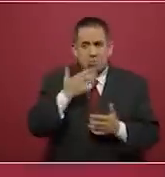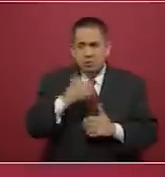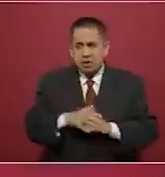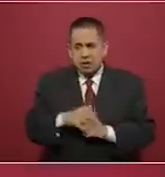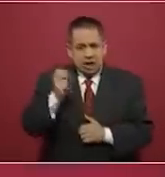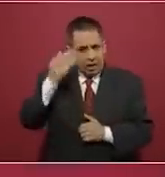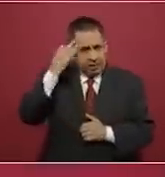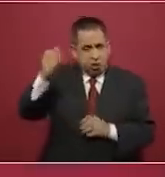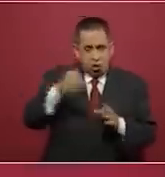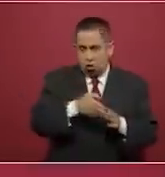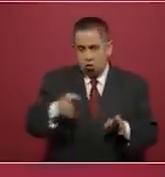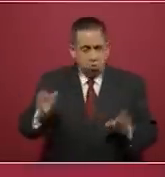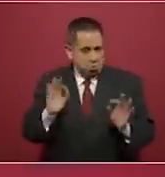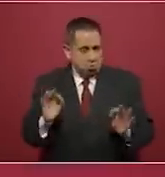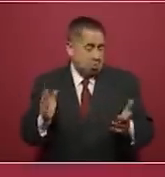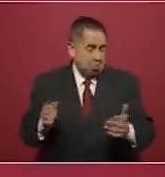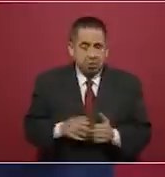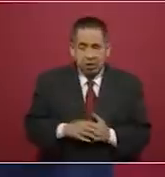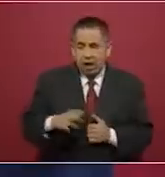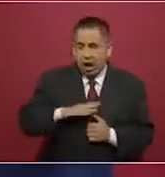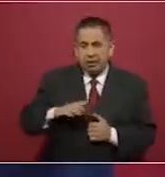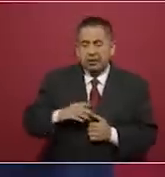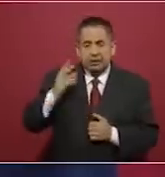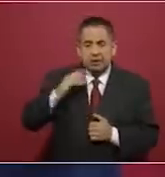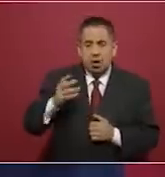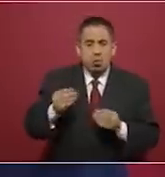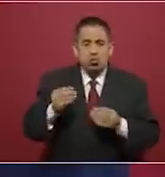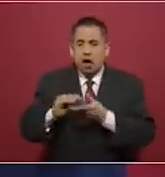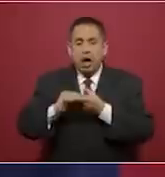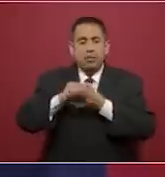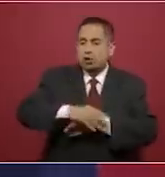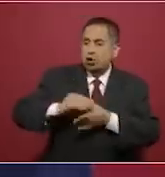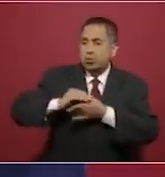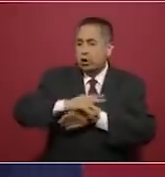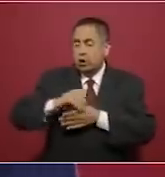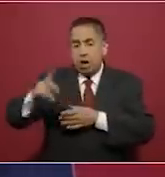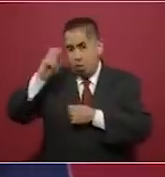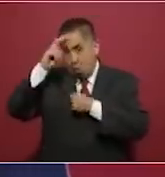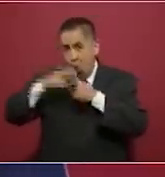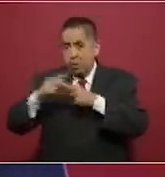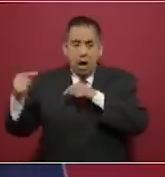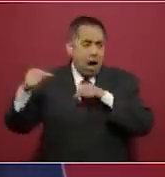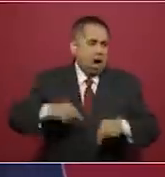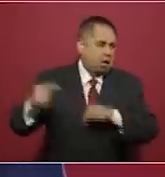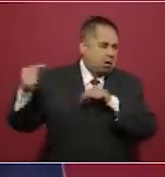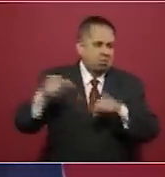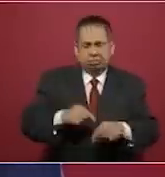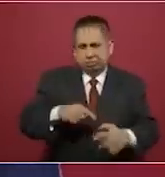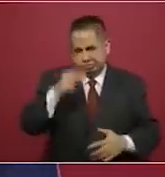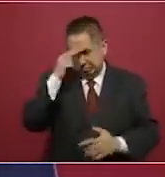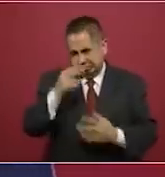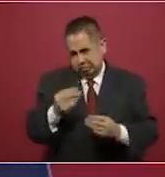en ese periodo había mucha inversión europea en